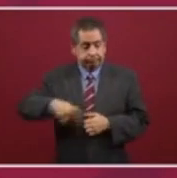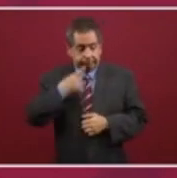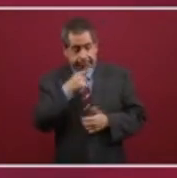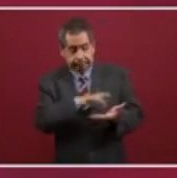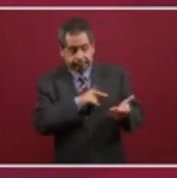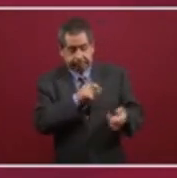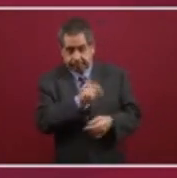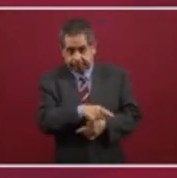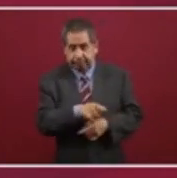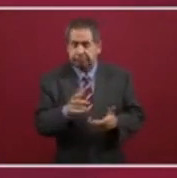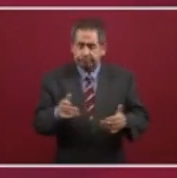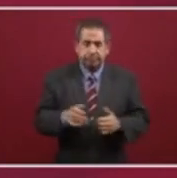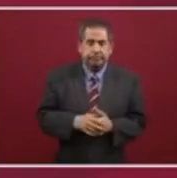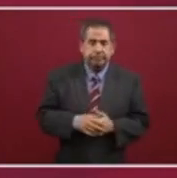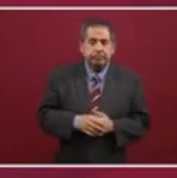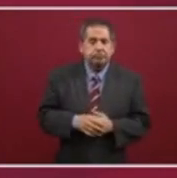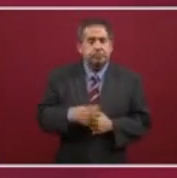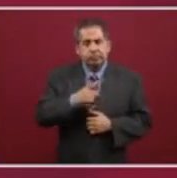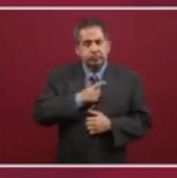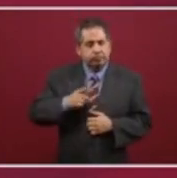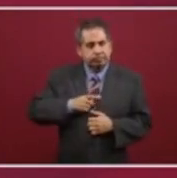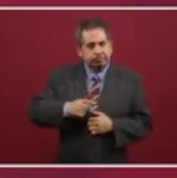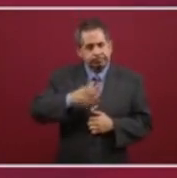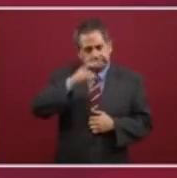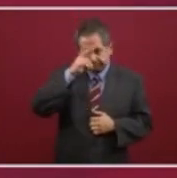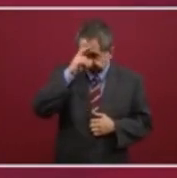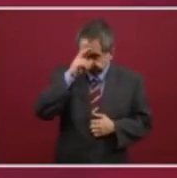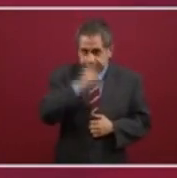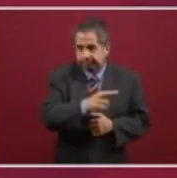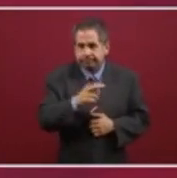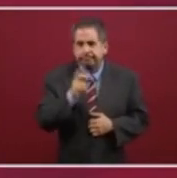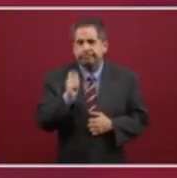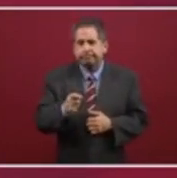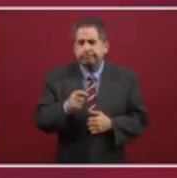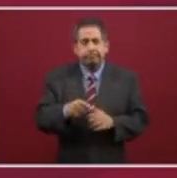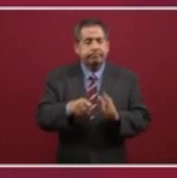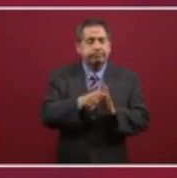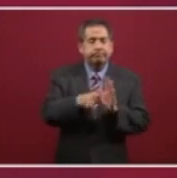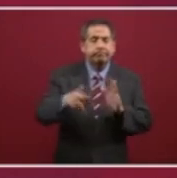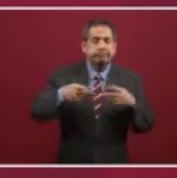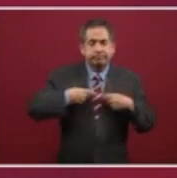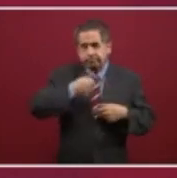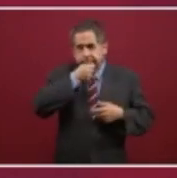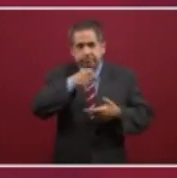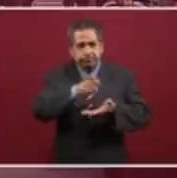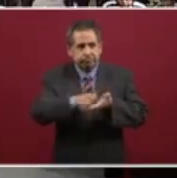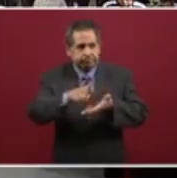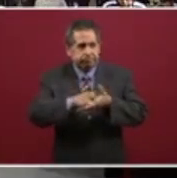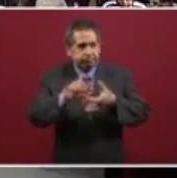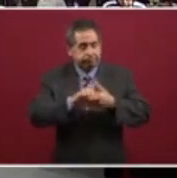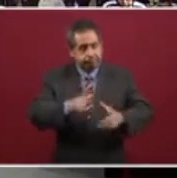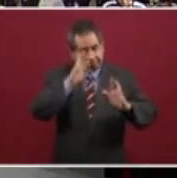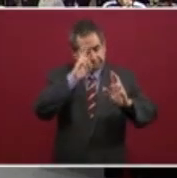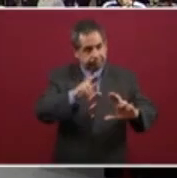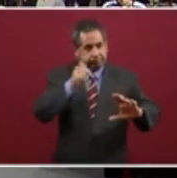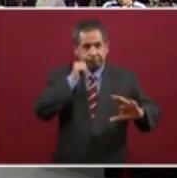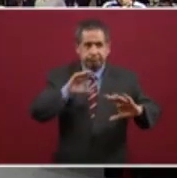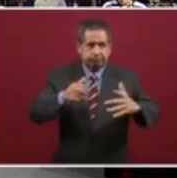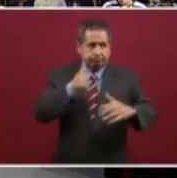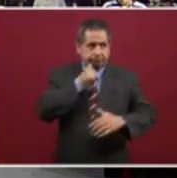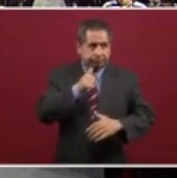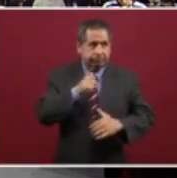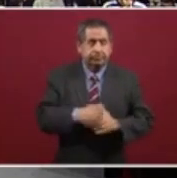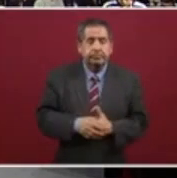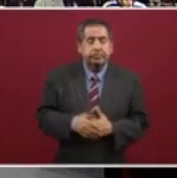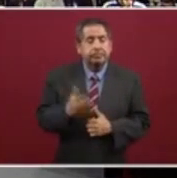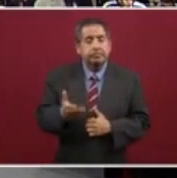que vamos a respetar siempre a los periodistas y buscar, pues,